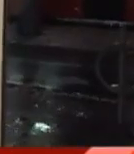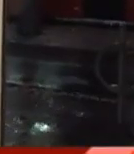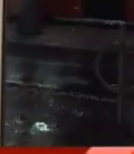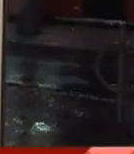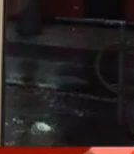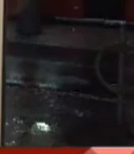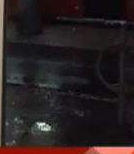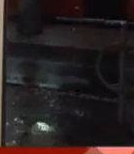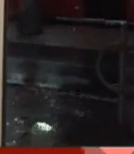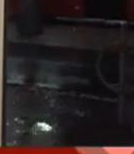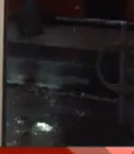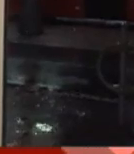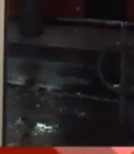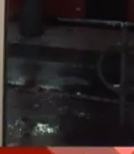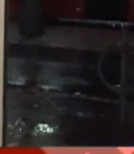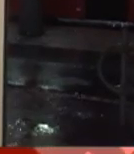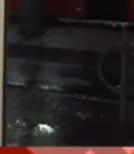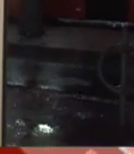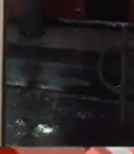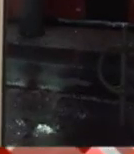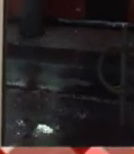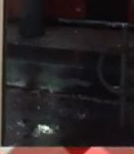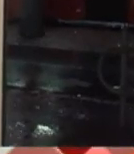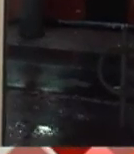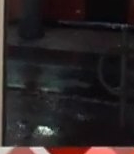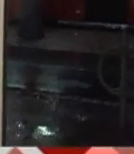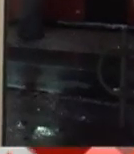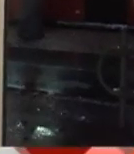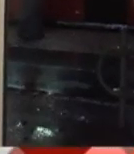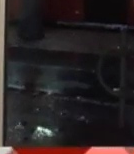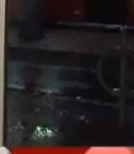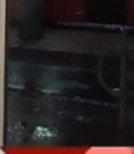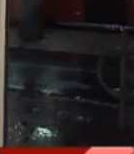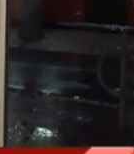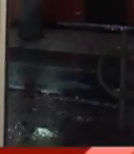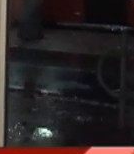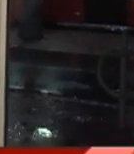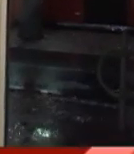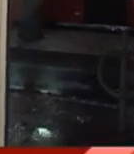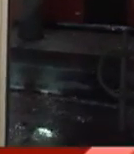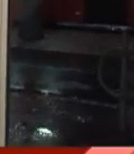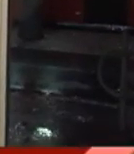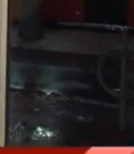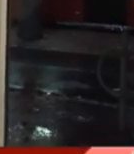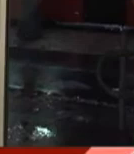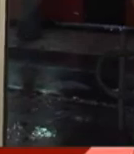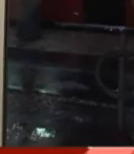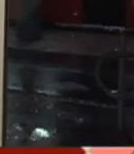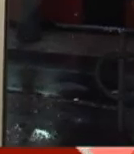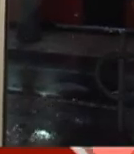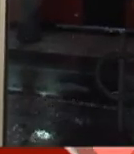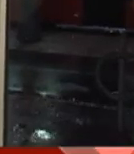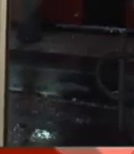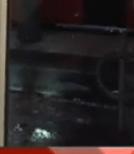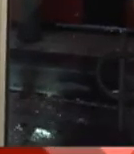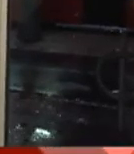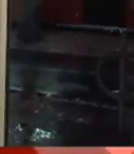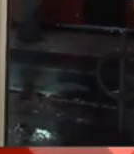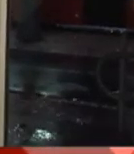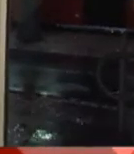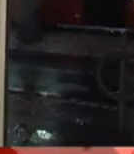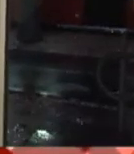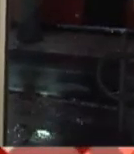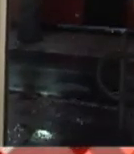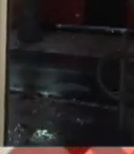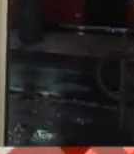México es el único país en el mundo que tiene esta designación. Ni Francia, con toda su comida